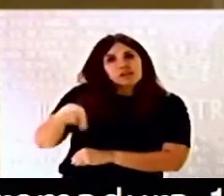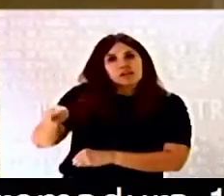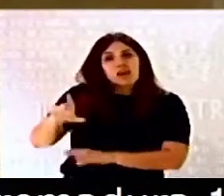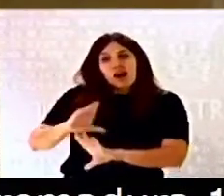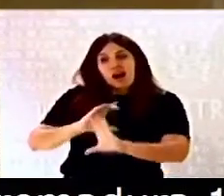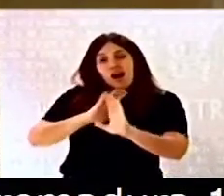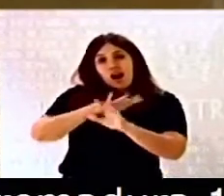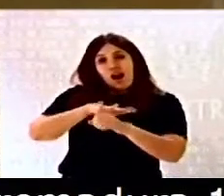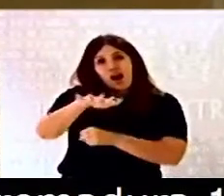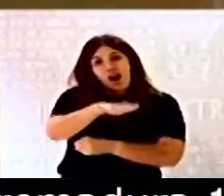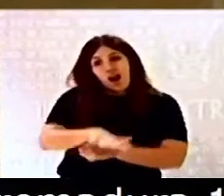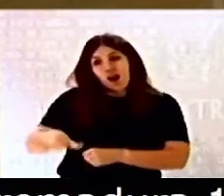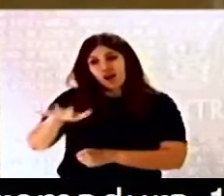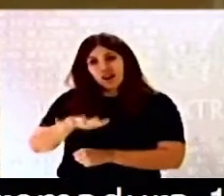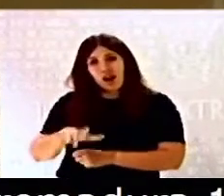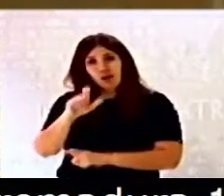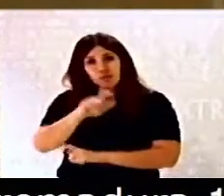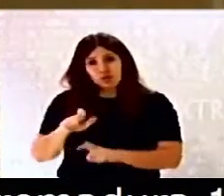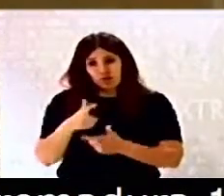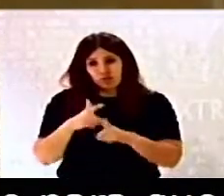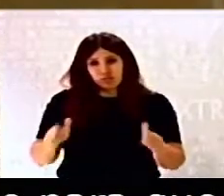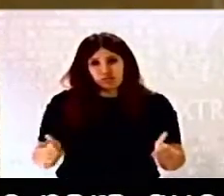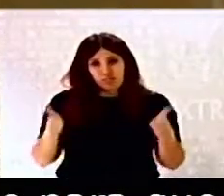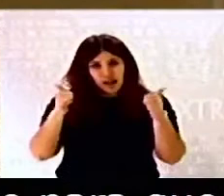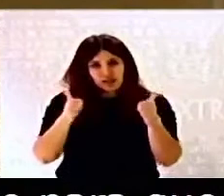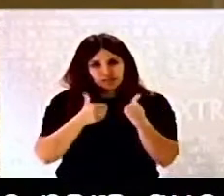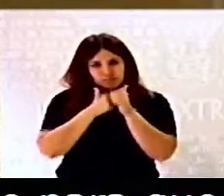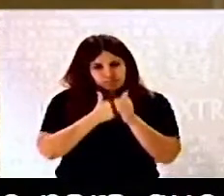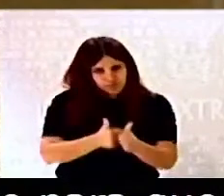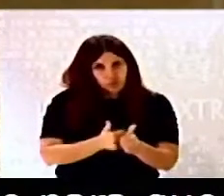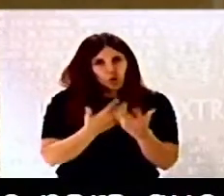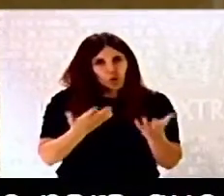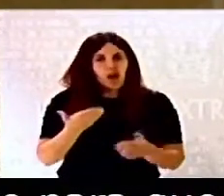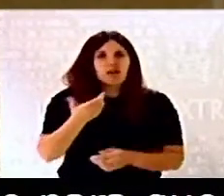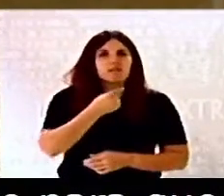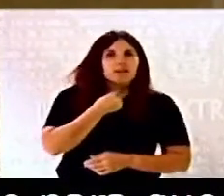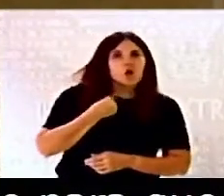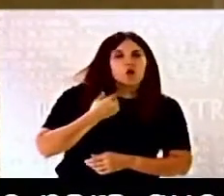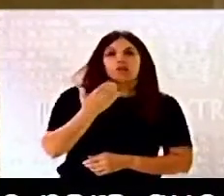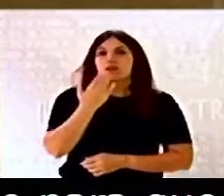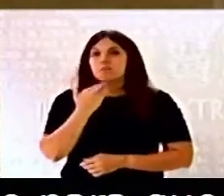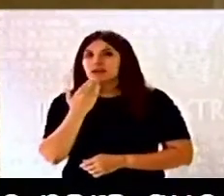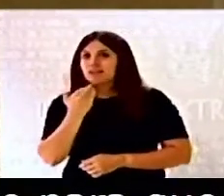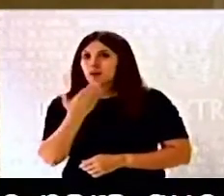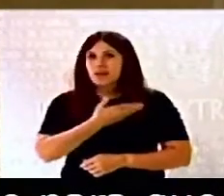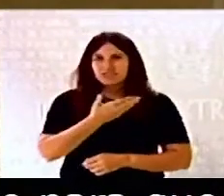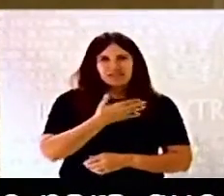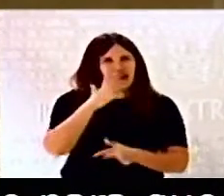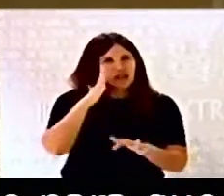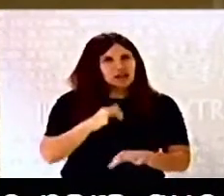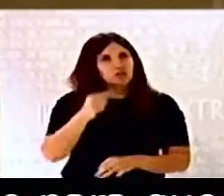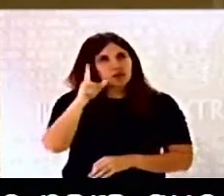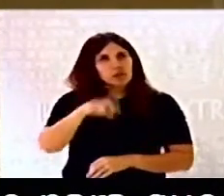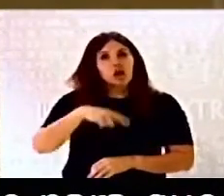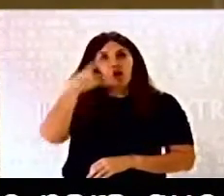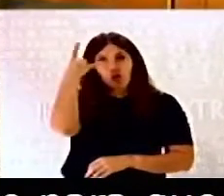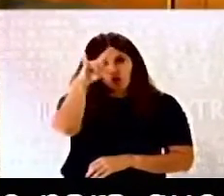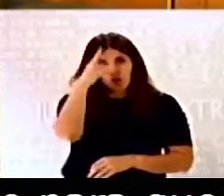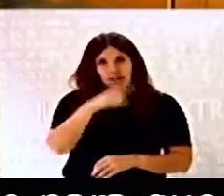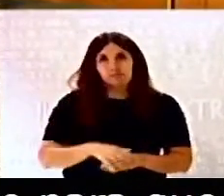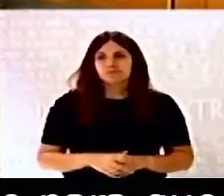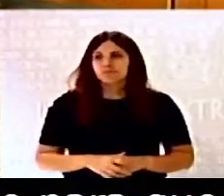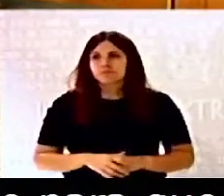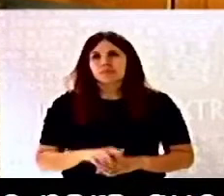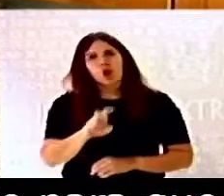les comenté, que teníamos más incidencia, Badajoz, Mérida, Plasencia y Coria, creo que era. La otra